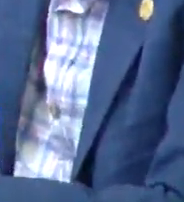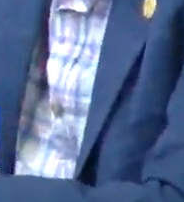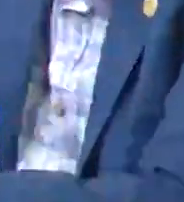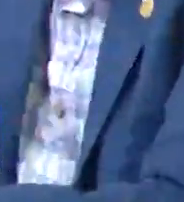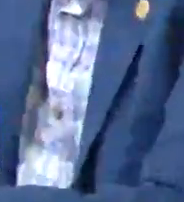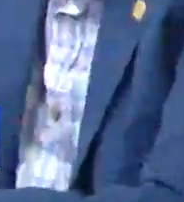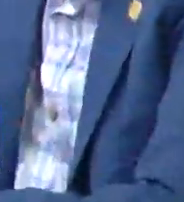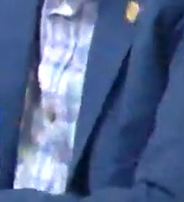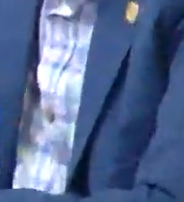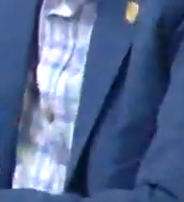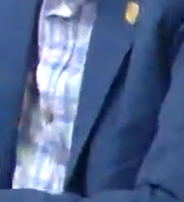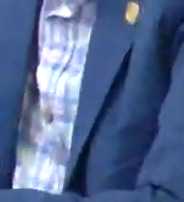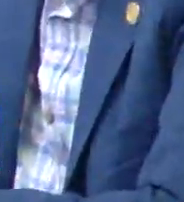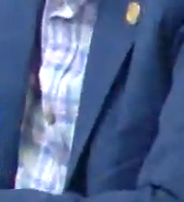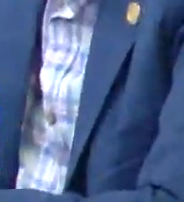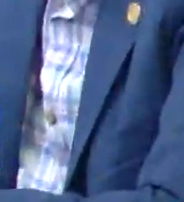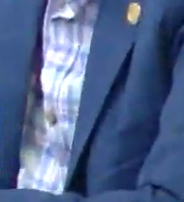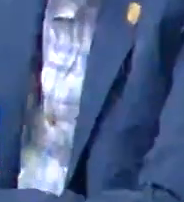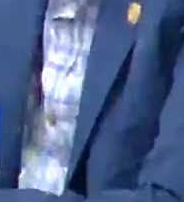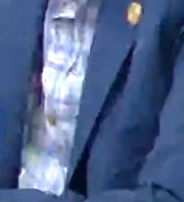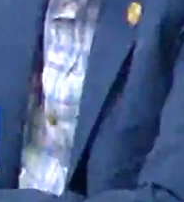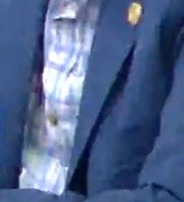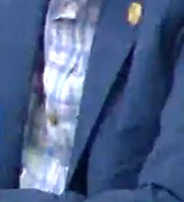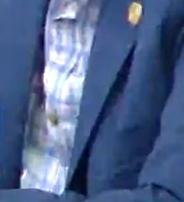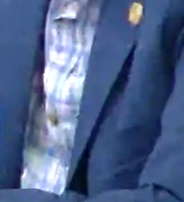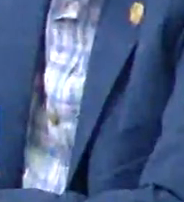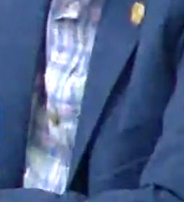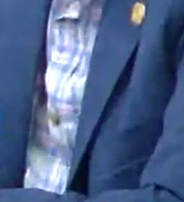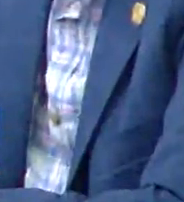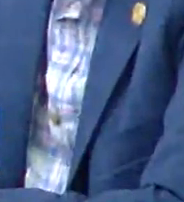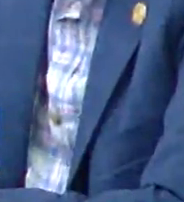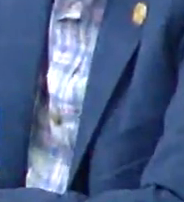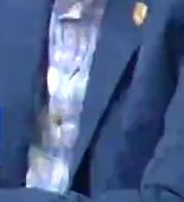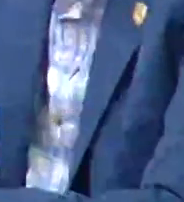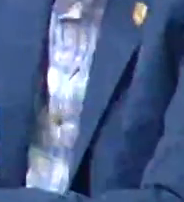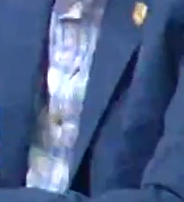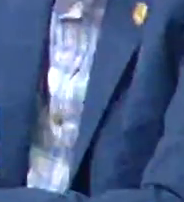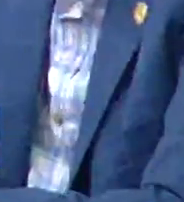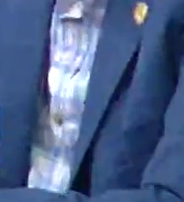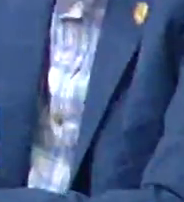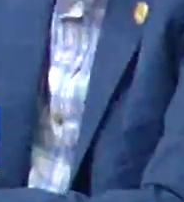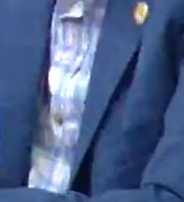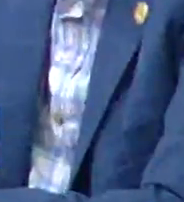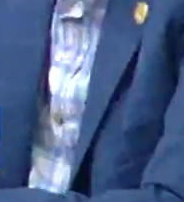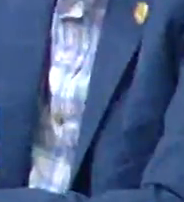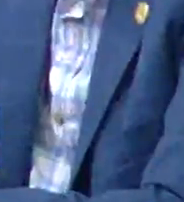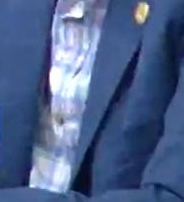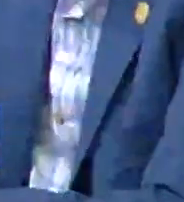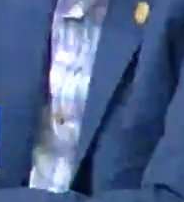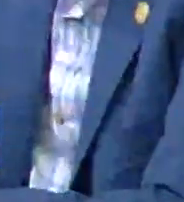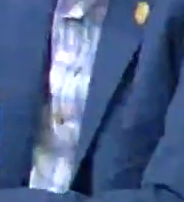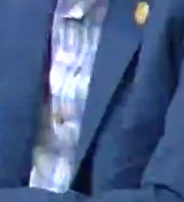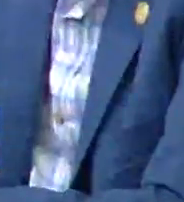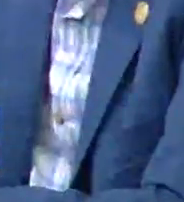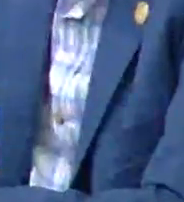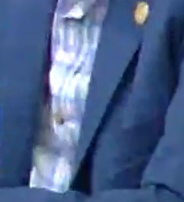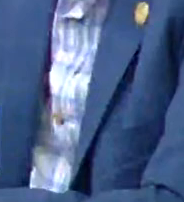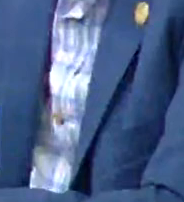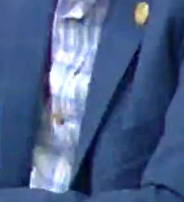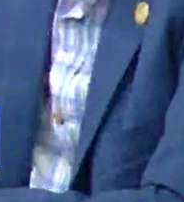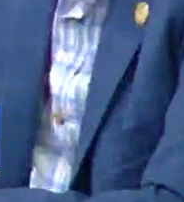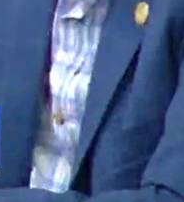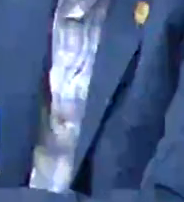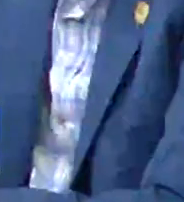a un proceso nuevo, donde el Congreso tiene una labor importantísima, nosotros